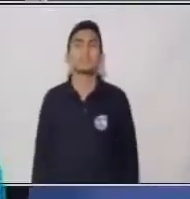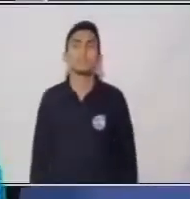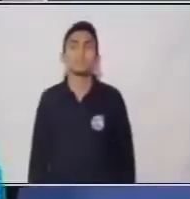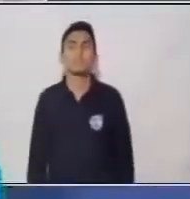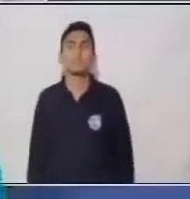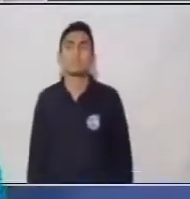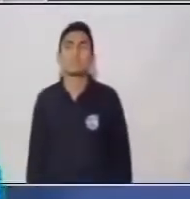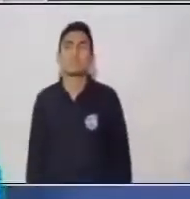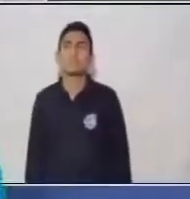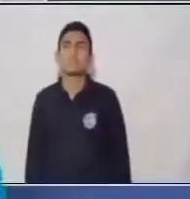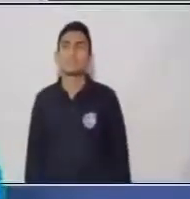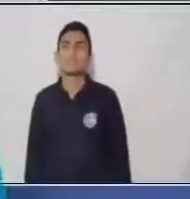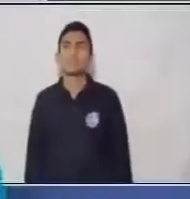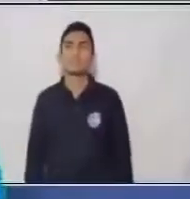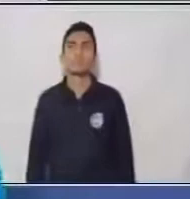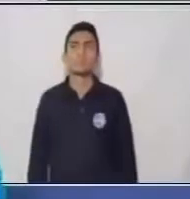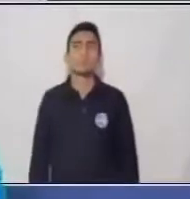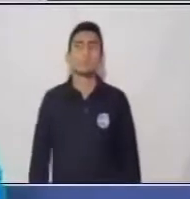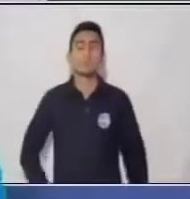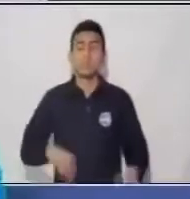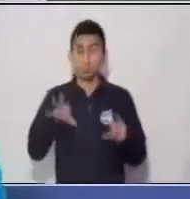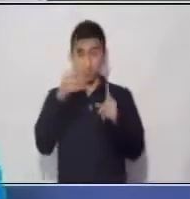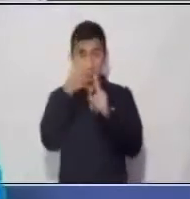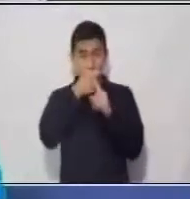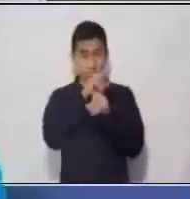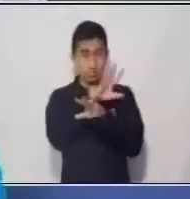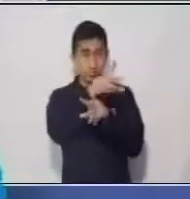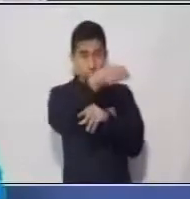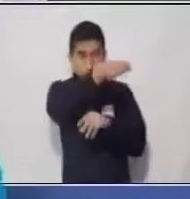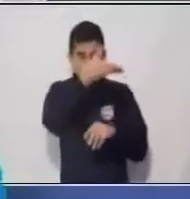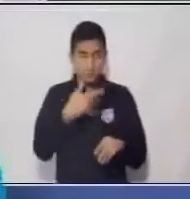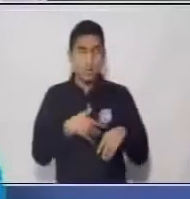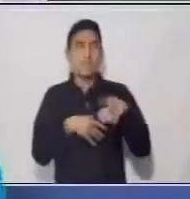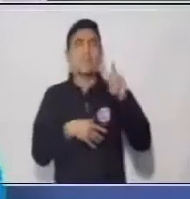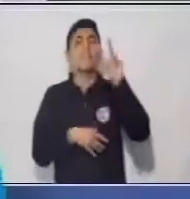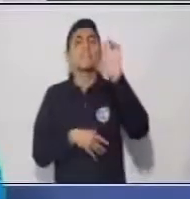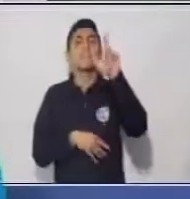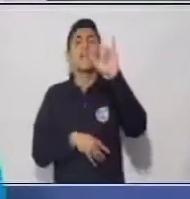A nosotros nos dan una velocidad inicial igual